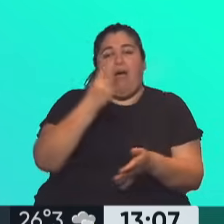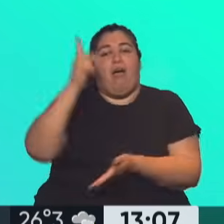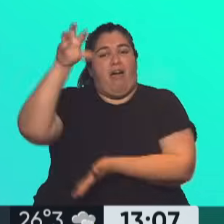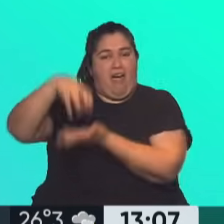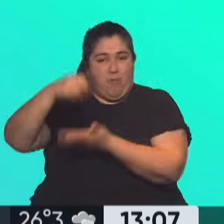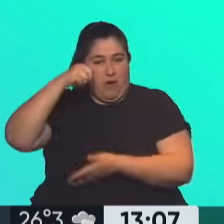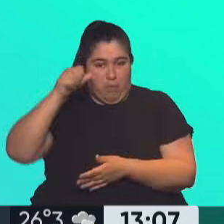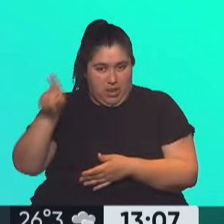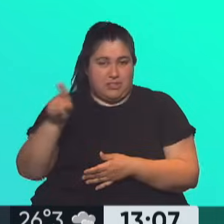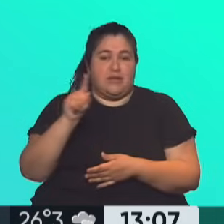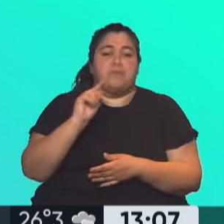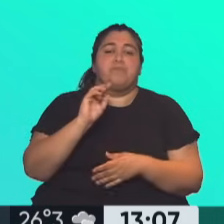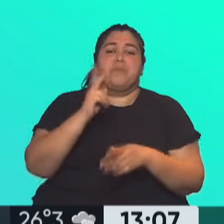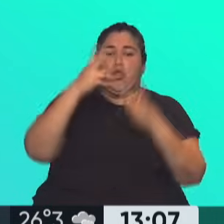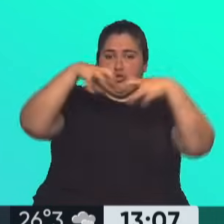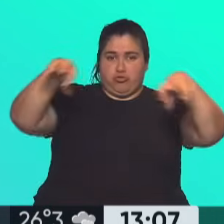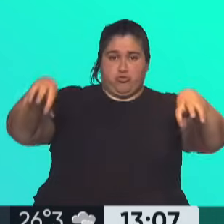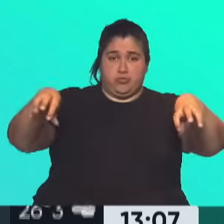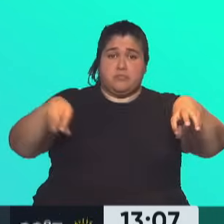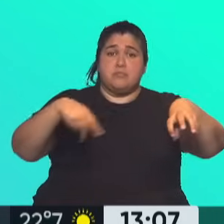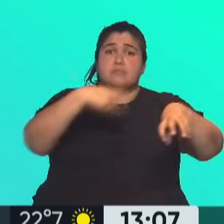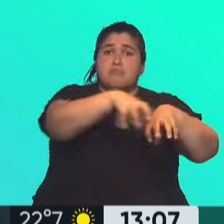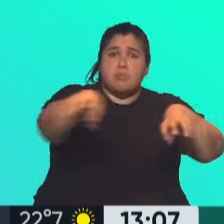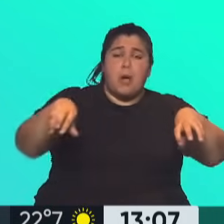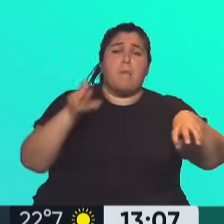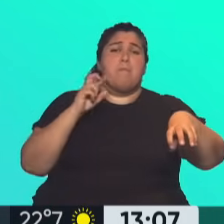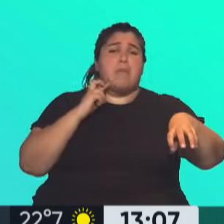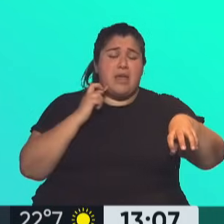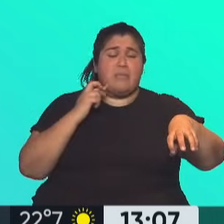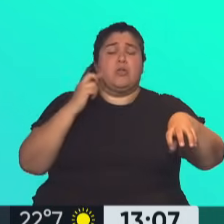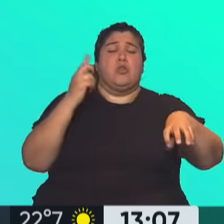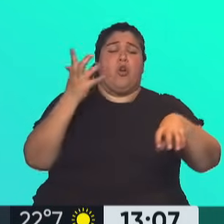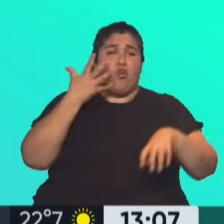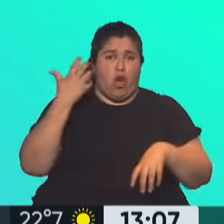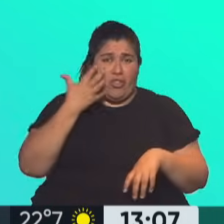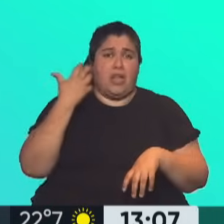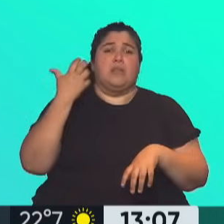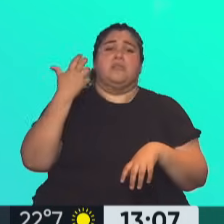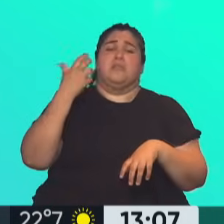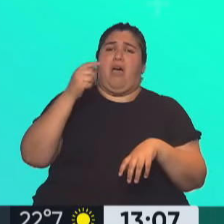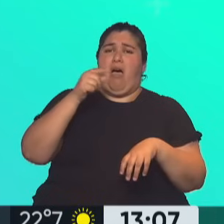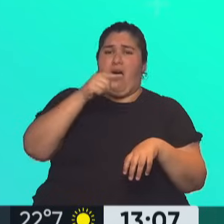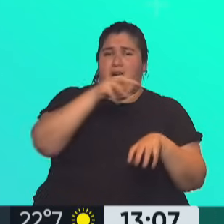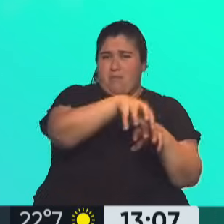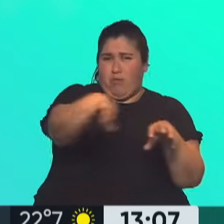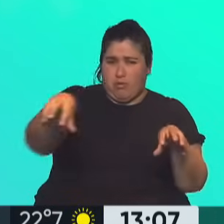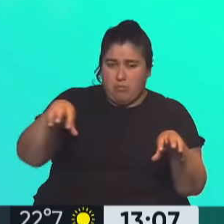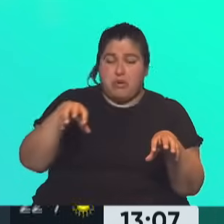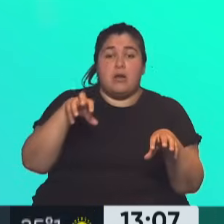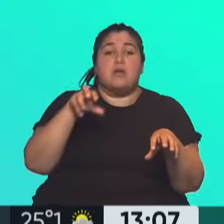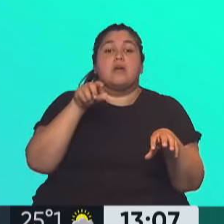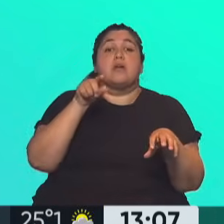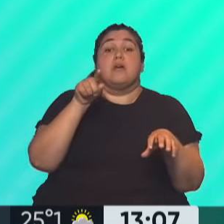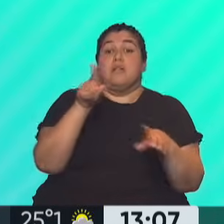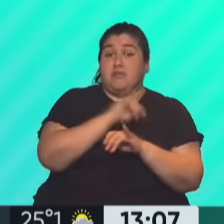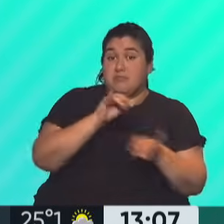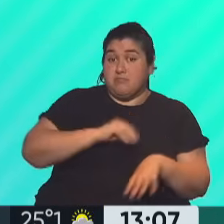te voy a explicar el detalle de esto mar del plata pergamino nordelta esto es Rincón de milber en el tigre y esto es lo que publicaba